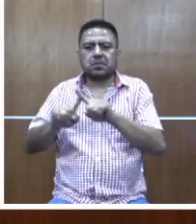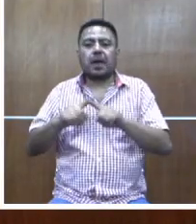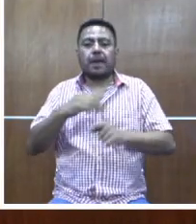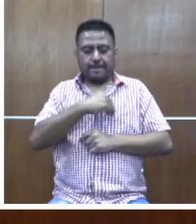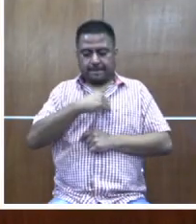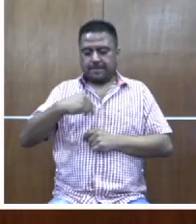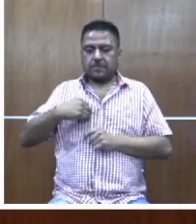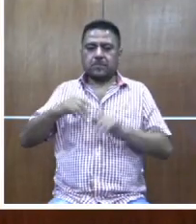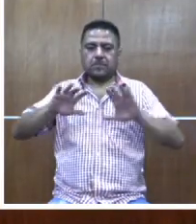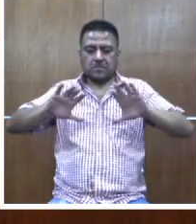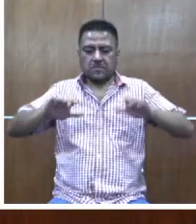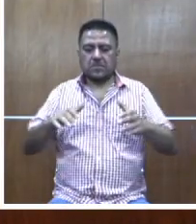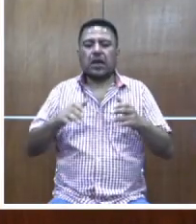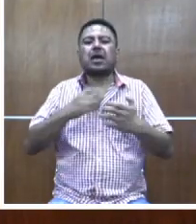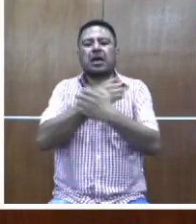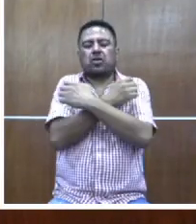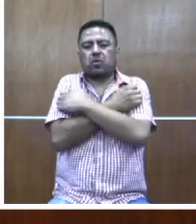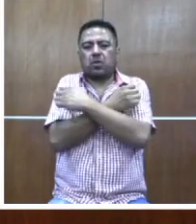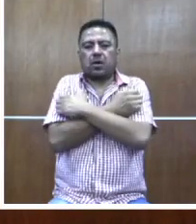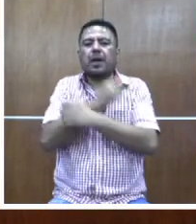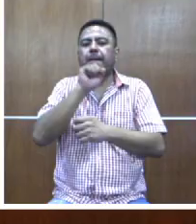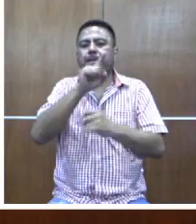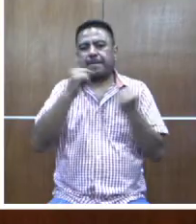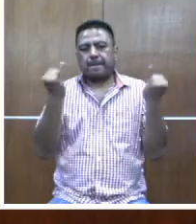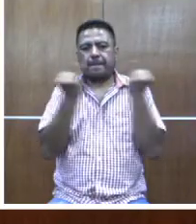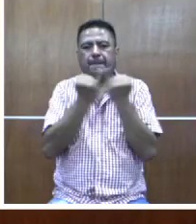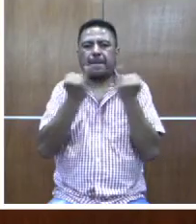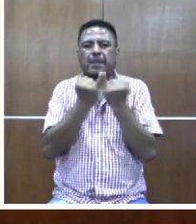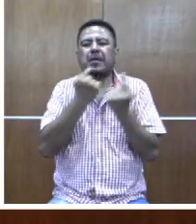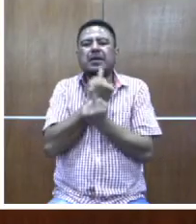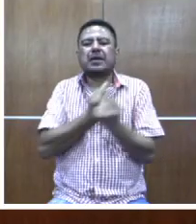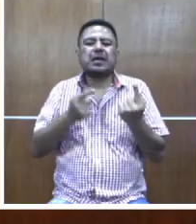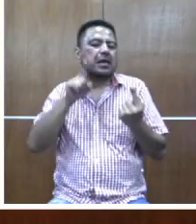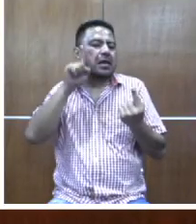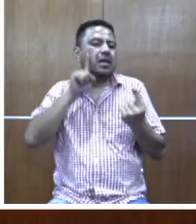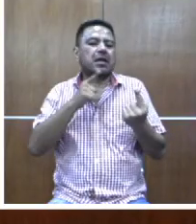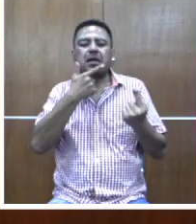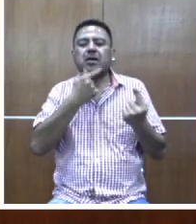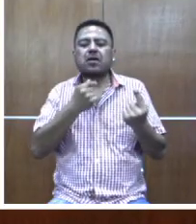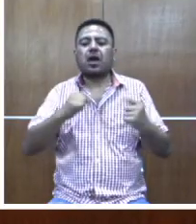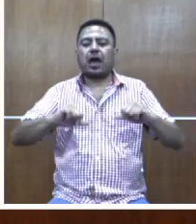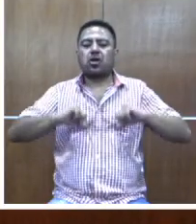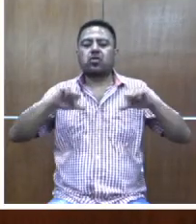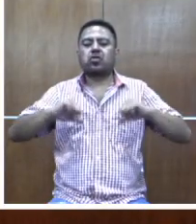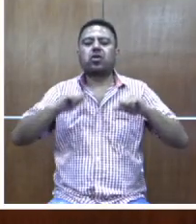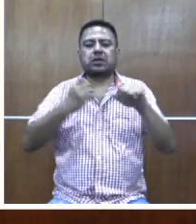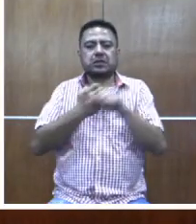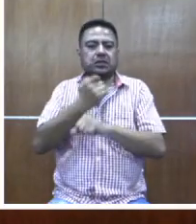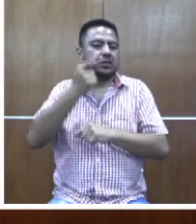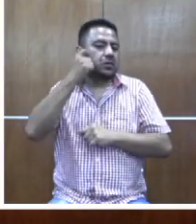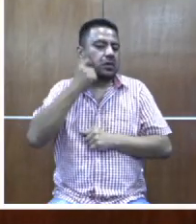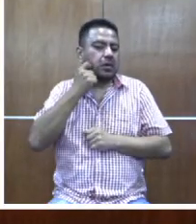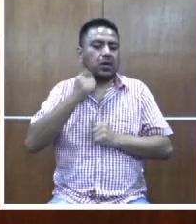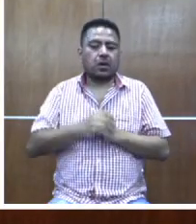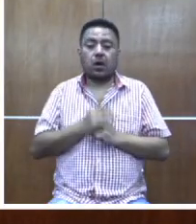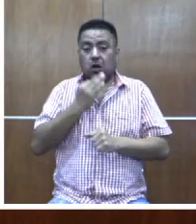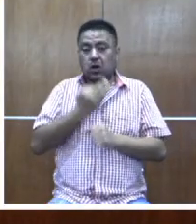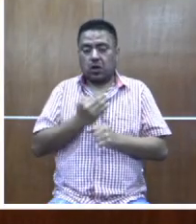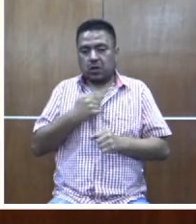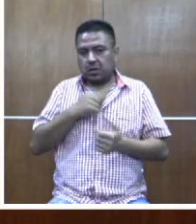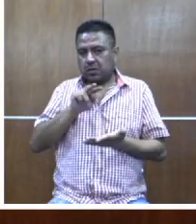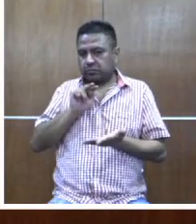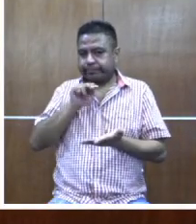miembros de la comunidad educativa y sobre todo niñas, niños y adolescentes de Guerrero. Hoy subo a